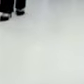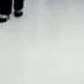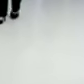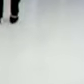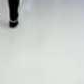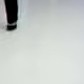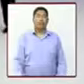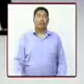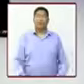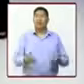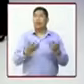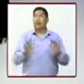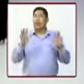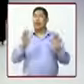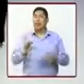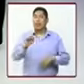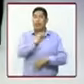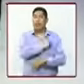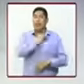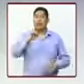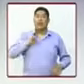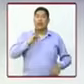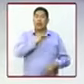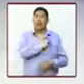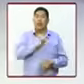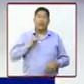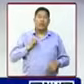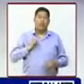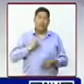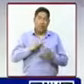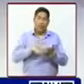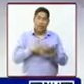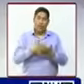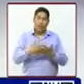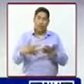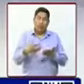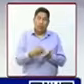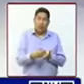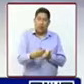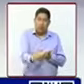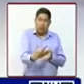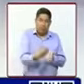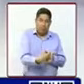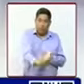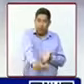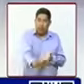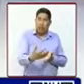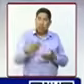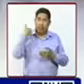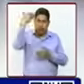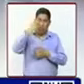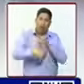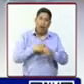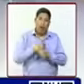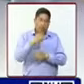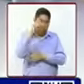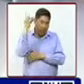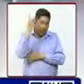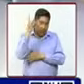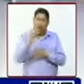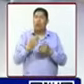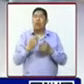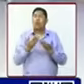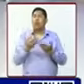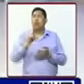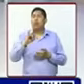Comenzado ya el tratamiento en el Senado del Presupuesto General del Estado 2024. Estamos ya con nuestro compañero John Guzmán para que nos dé los detalles de lo